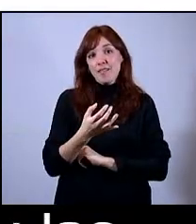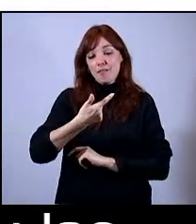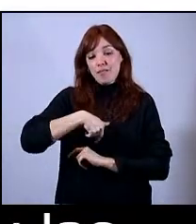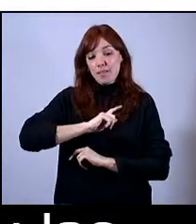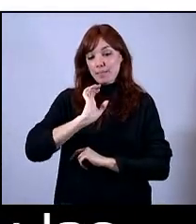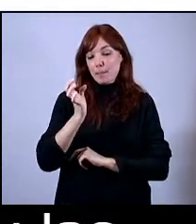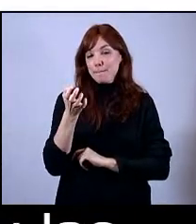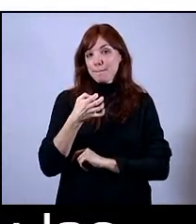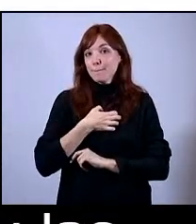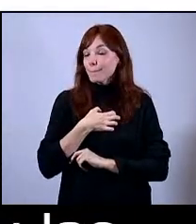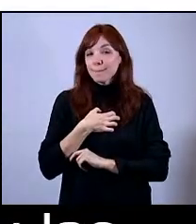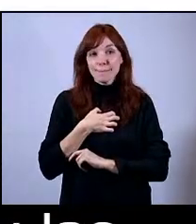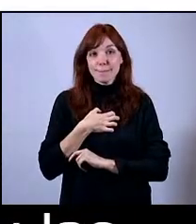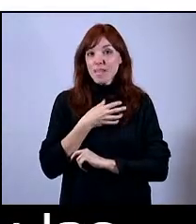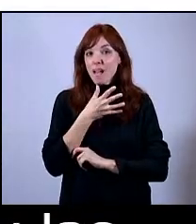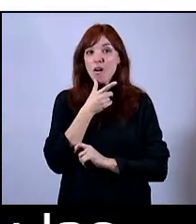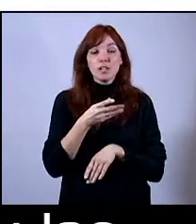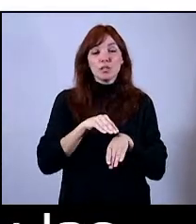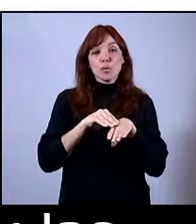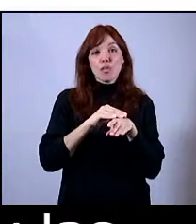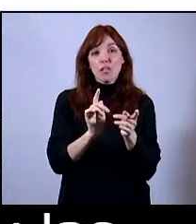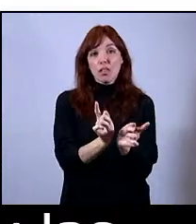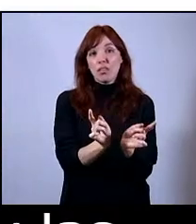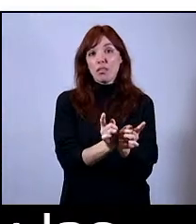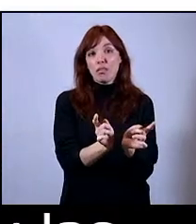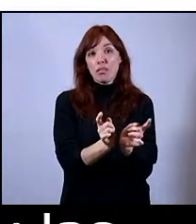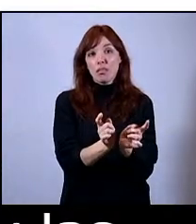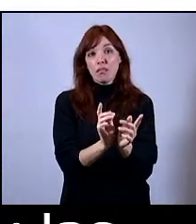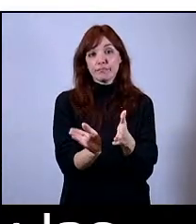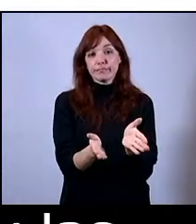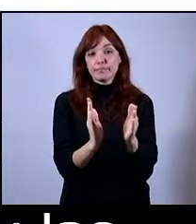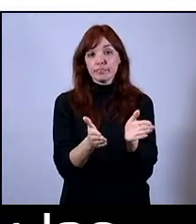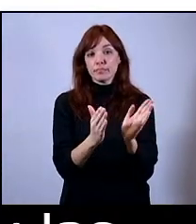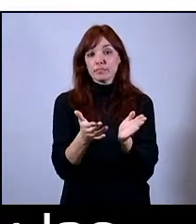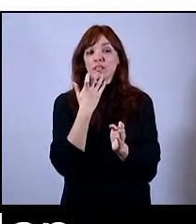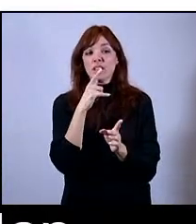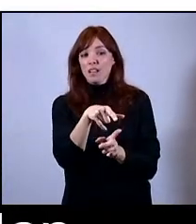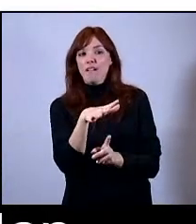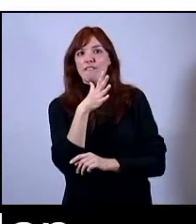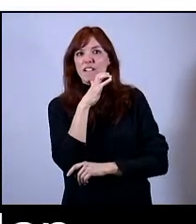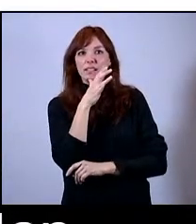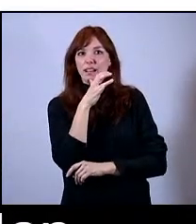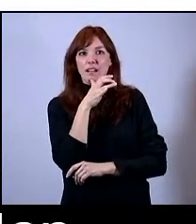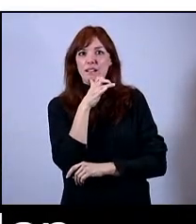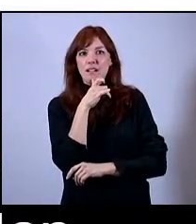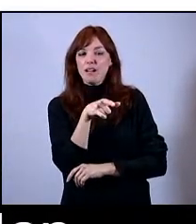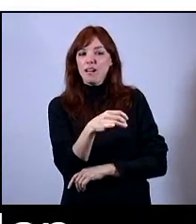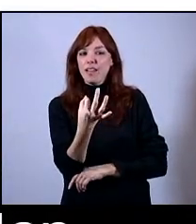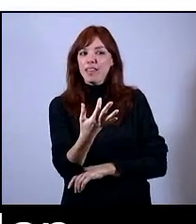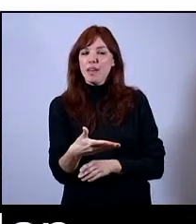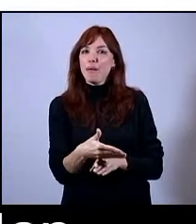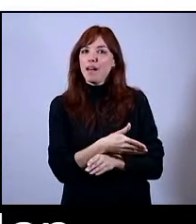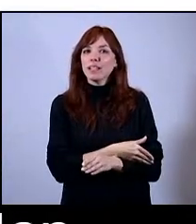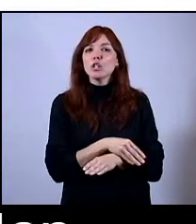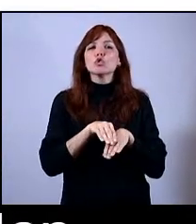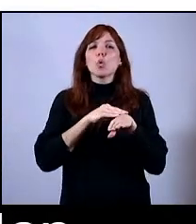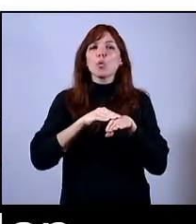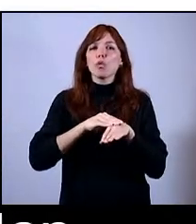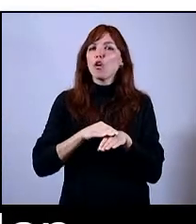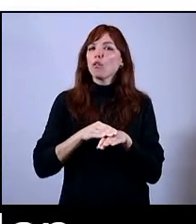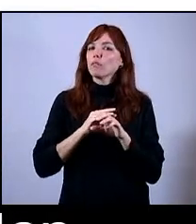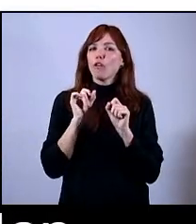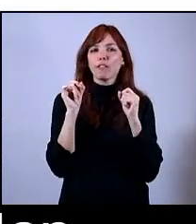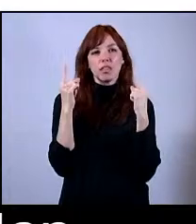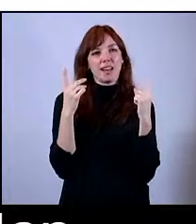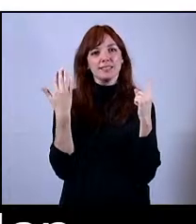pueden poner son tiritas al enfermo cuando el enfermo está en riesgo de muerte. Lo que hay que hacer es operarlo, y operarlo pasa